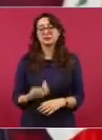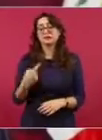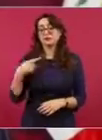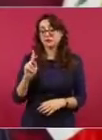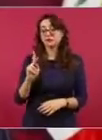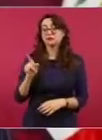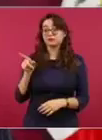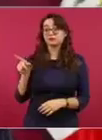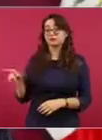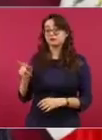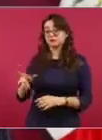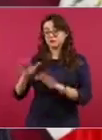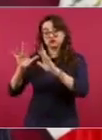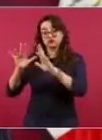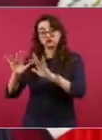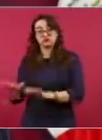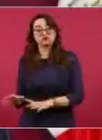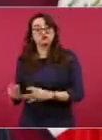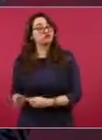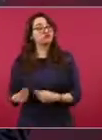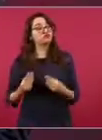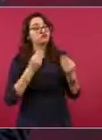en el Washington Post,